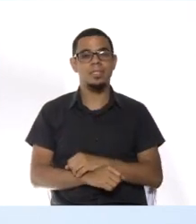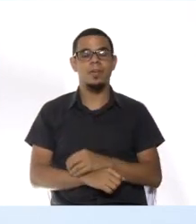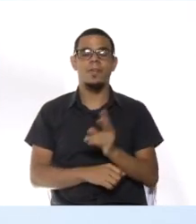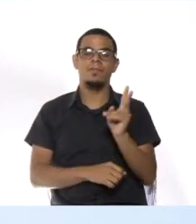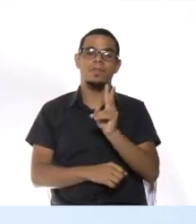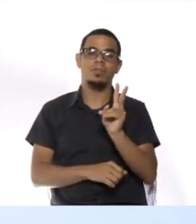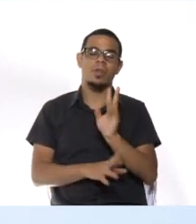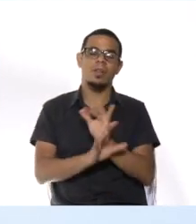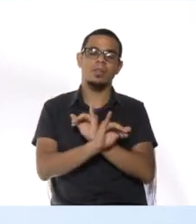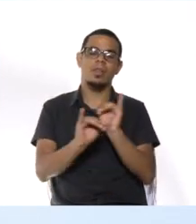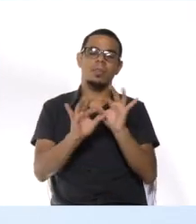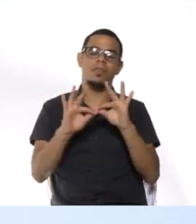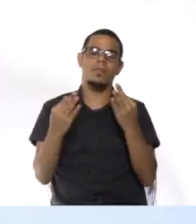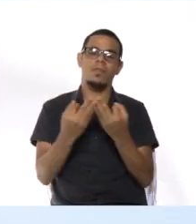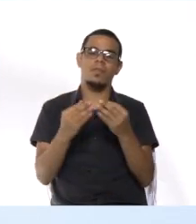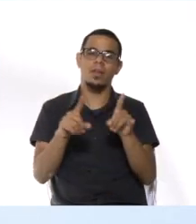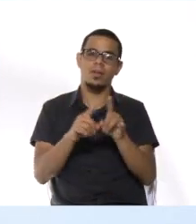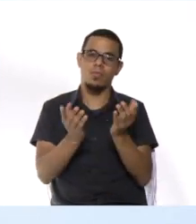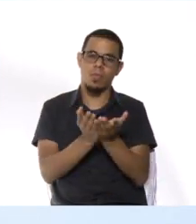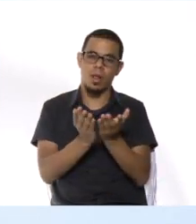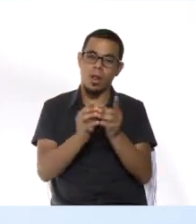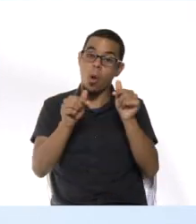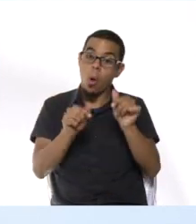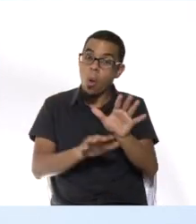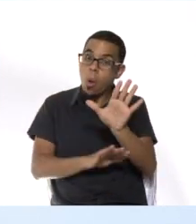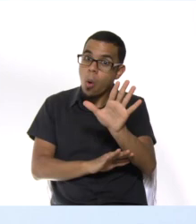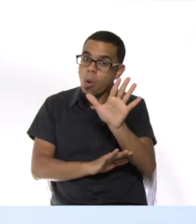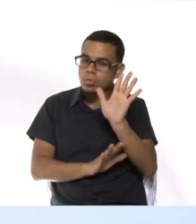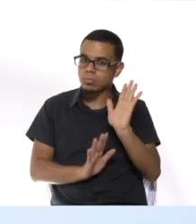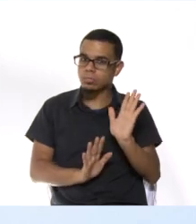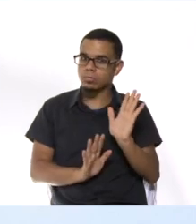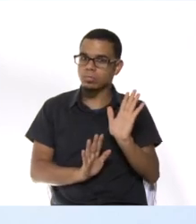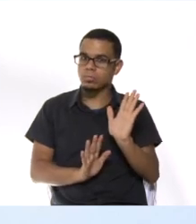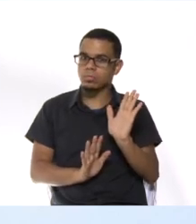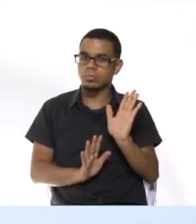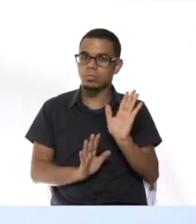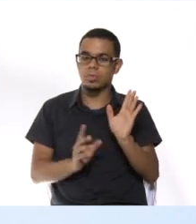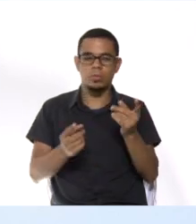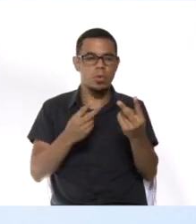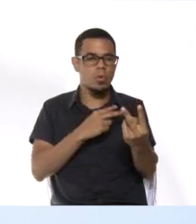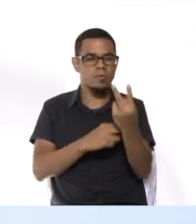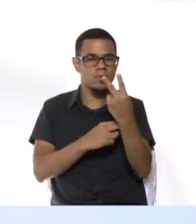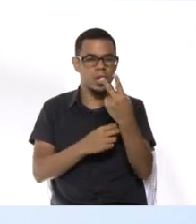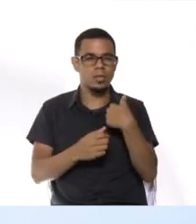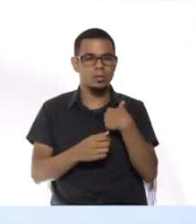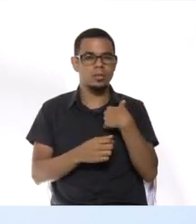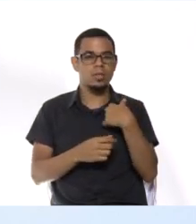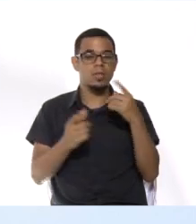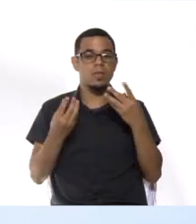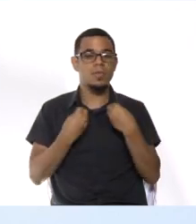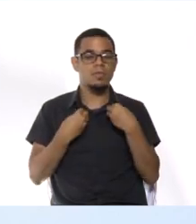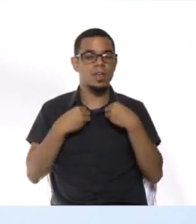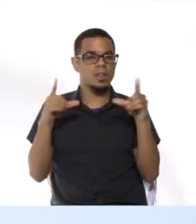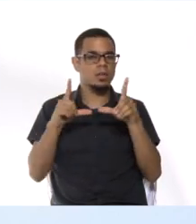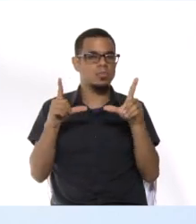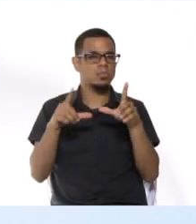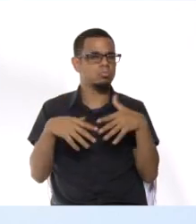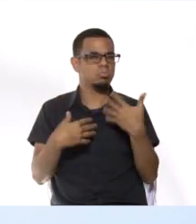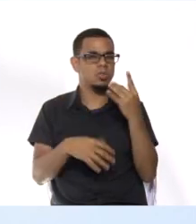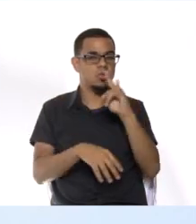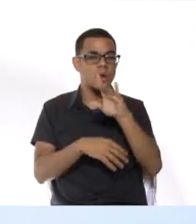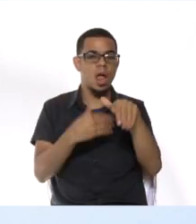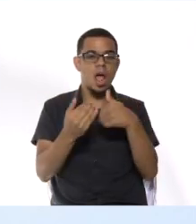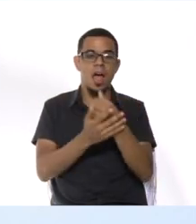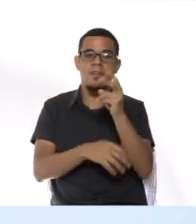hemos llegado al final de Cada Familia una Escuela, pero por el día de hoy los invito a que nos sintonicen a través de la pantalla de Vive